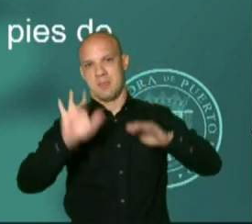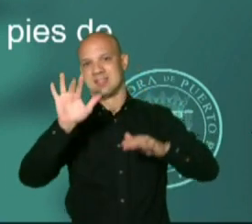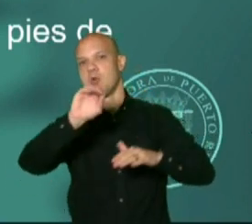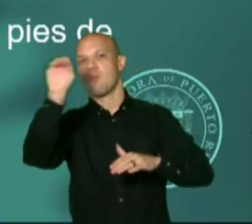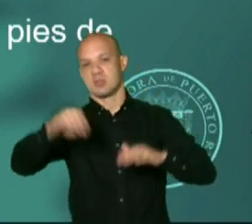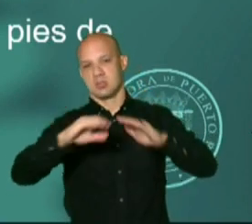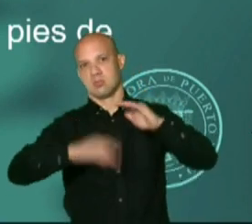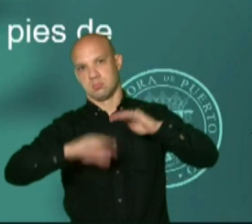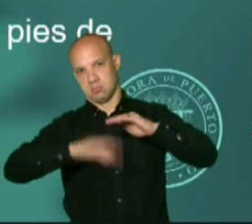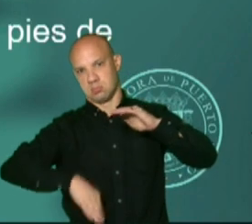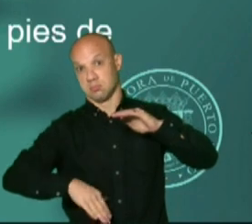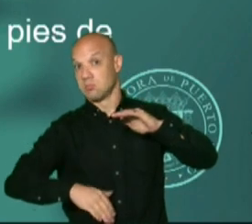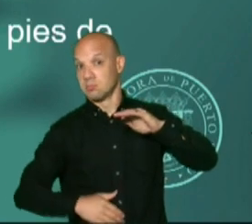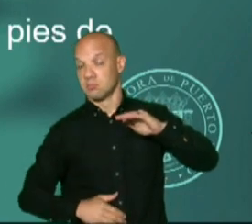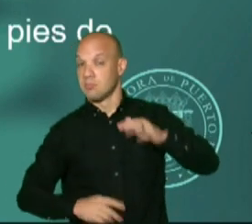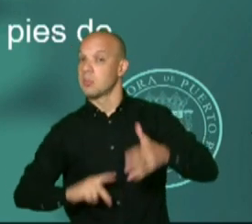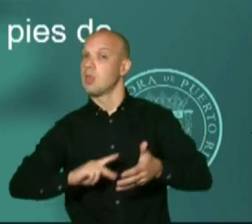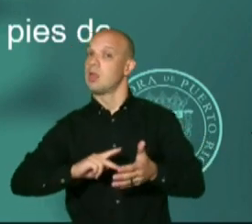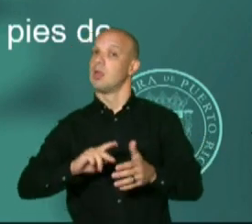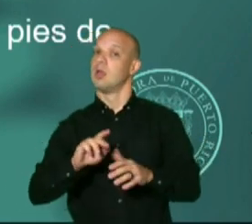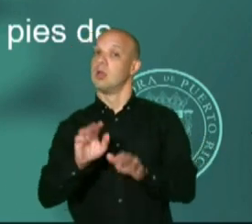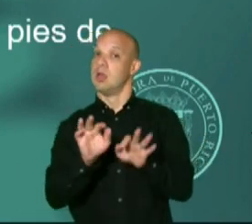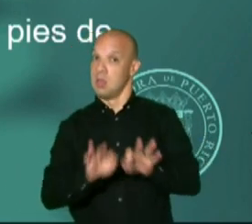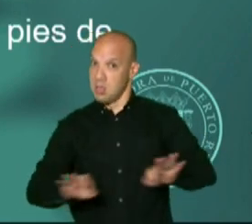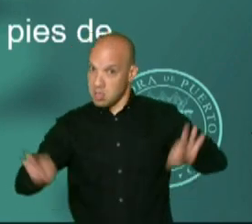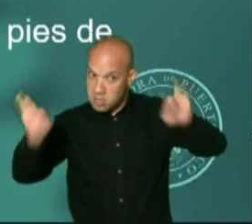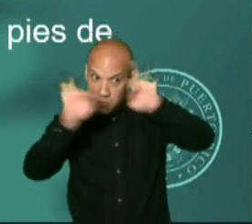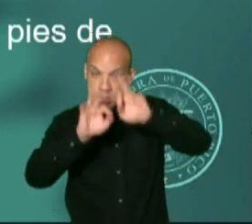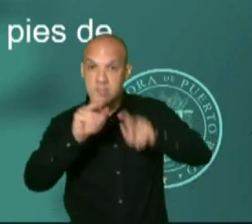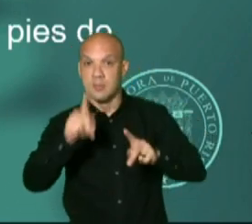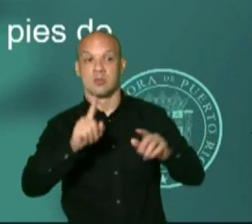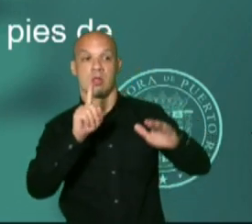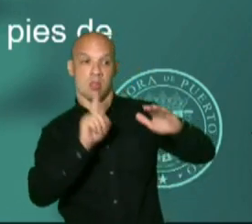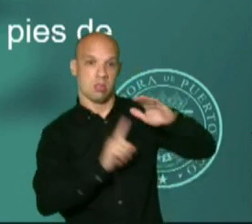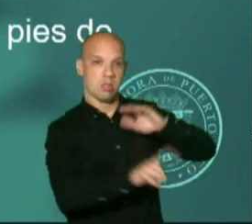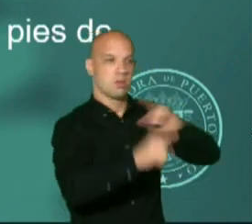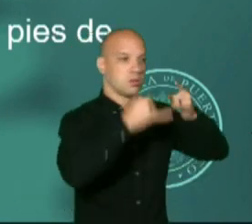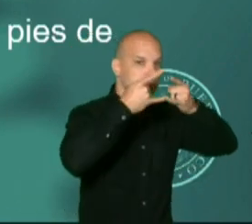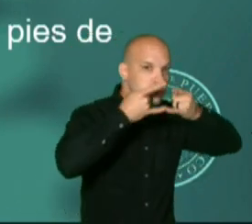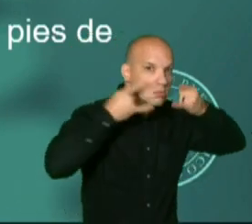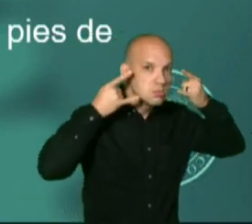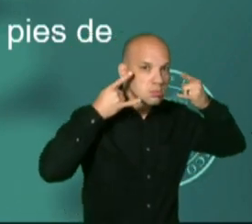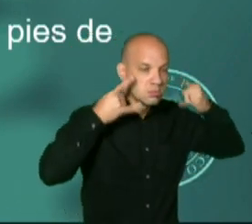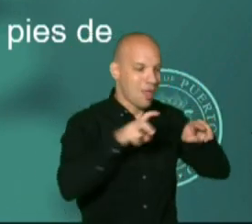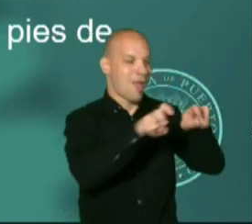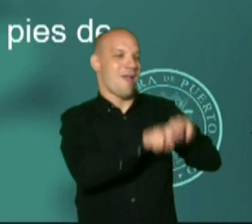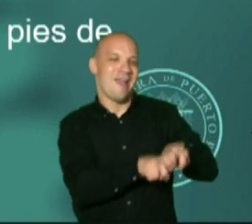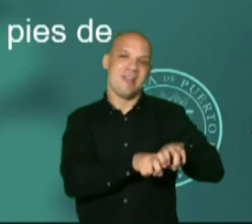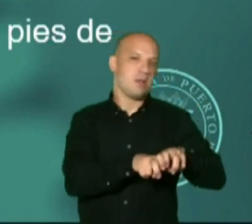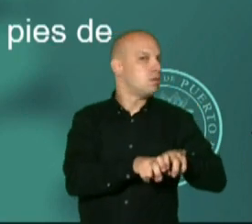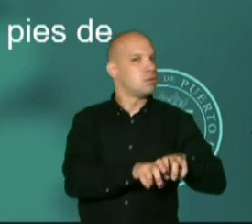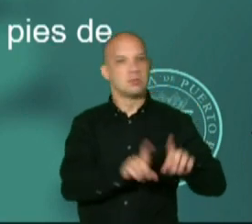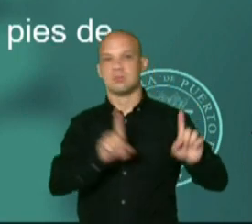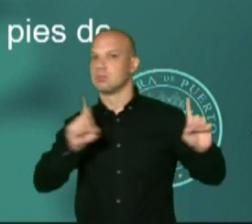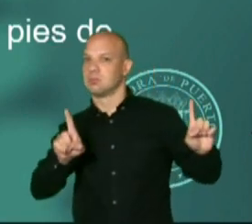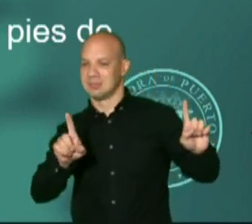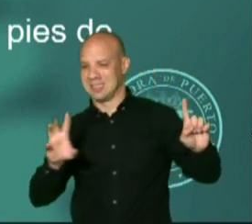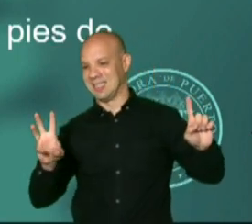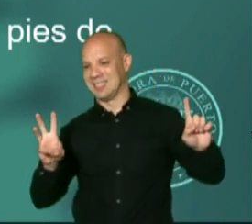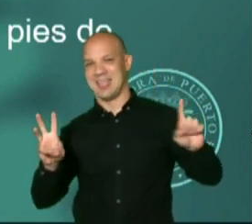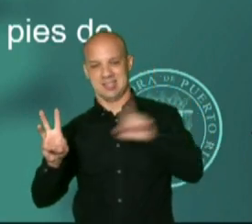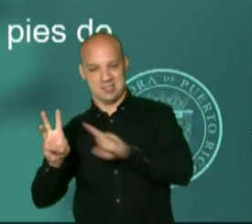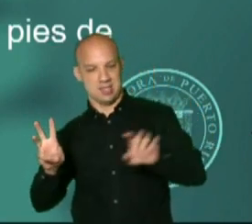ocupación. Será compulsorio en esos lugares el uso de la mascarilla y el distanciamiento físico de entre 6